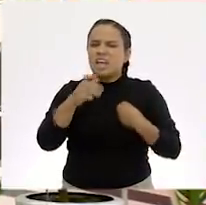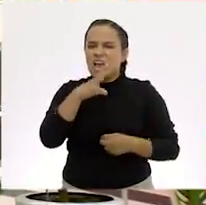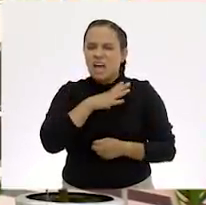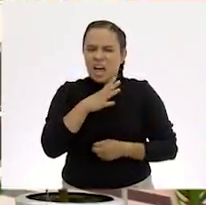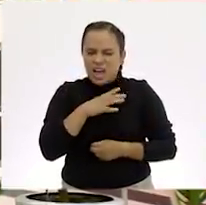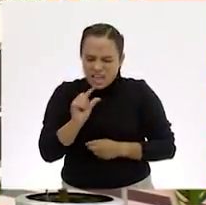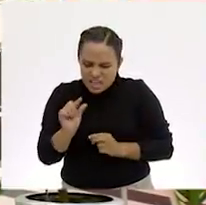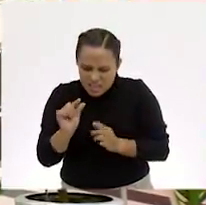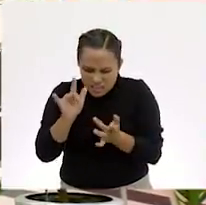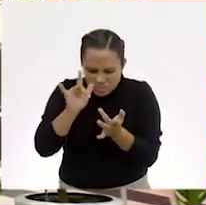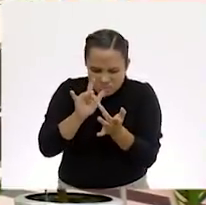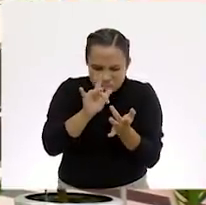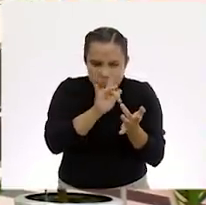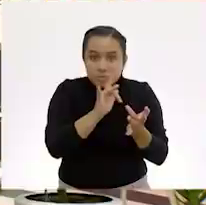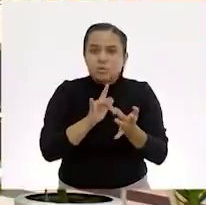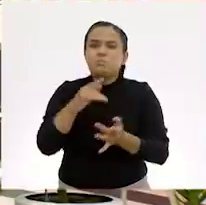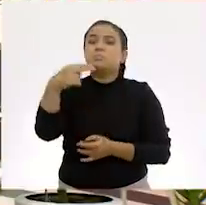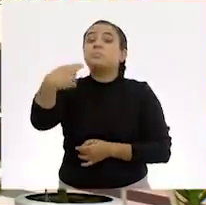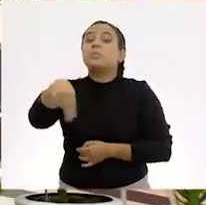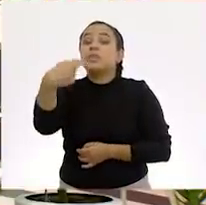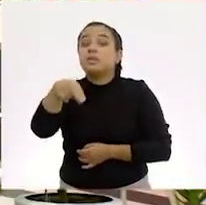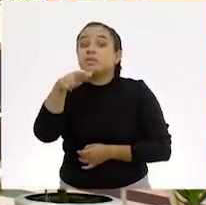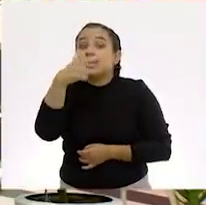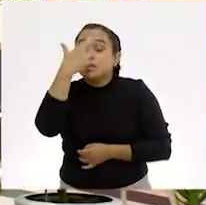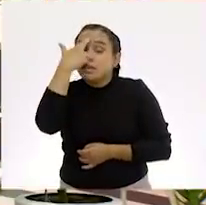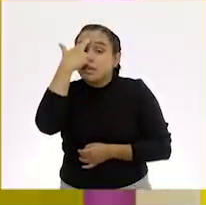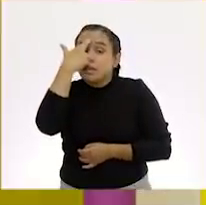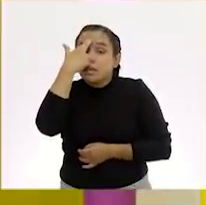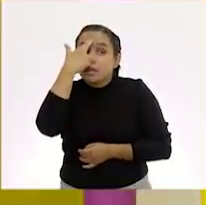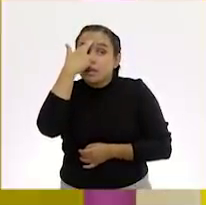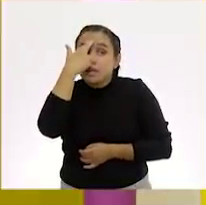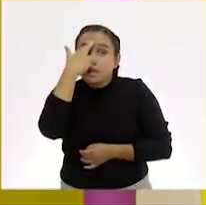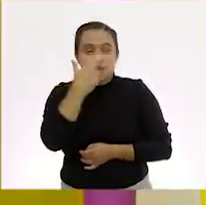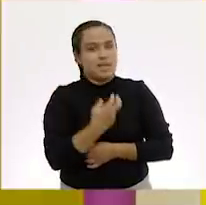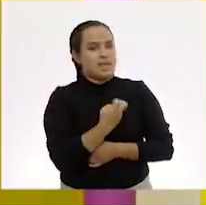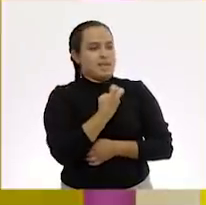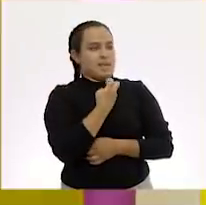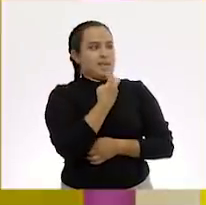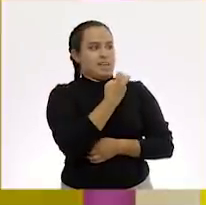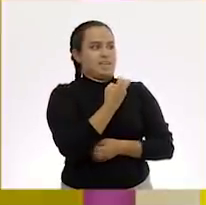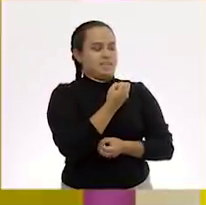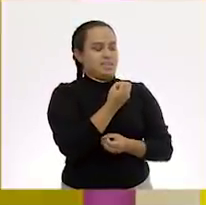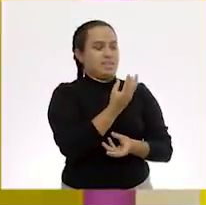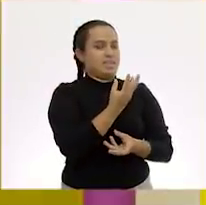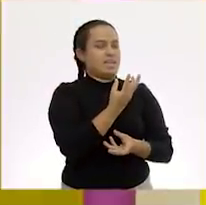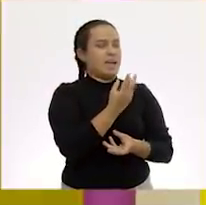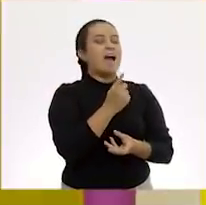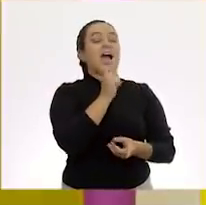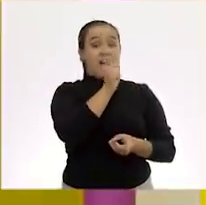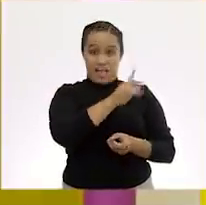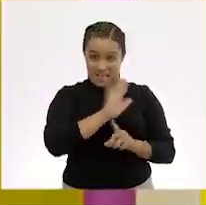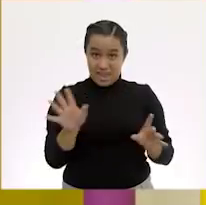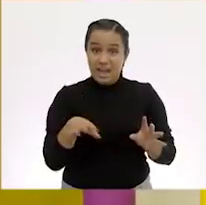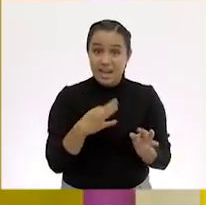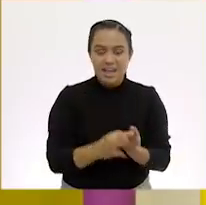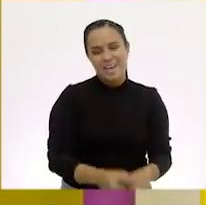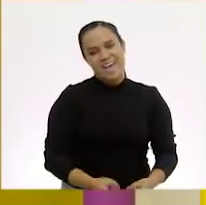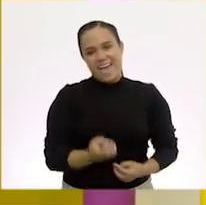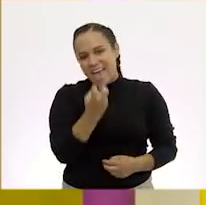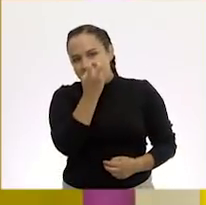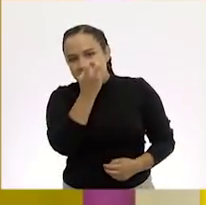pequeñísimas estructuras que se llaman... Esa es una gran pista, ¿ya lo tienen?